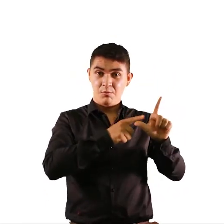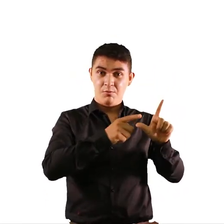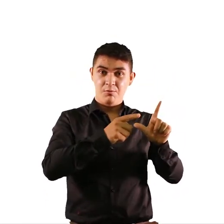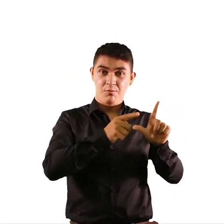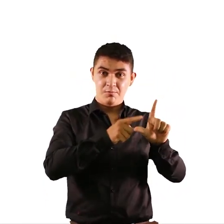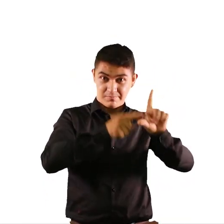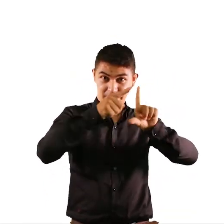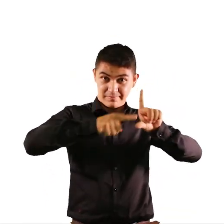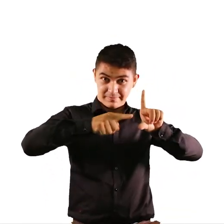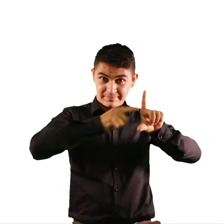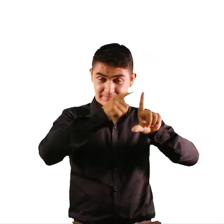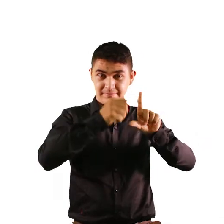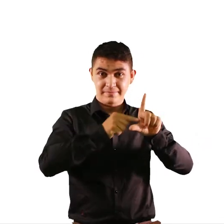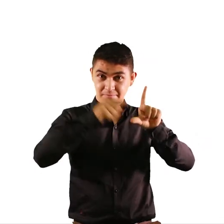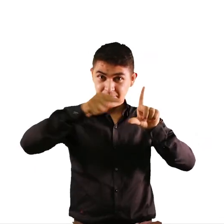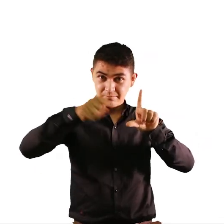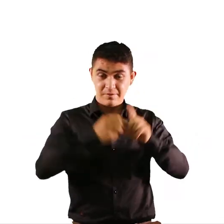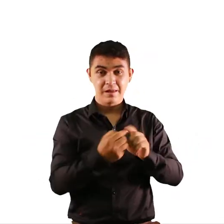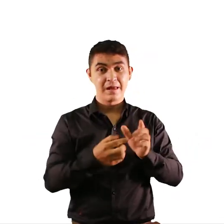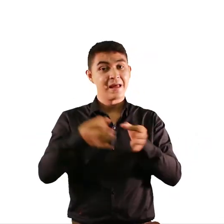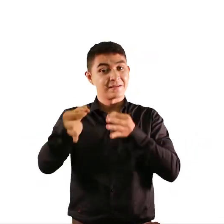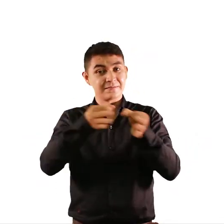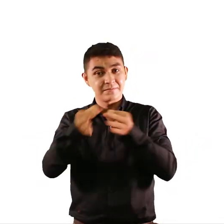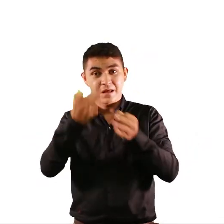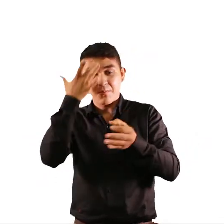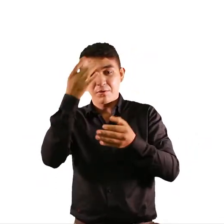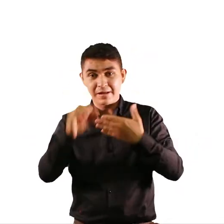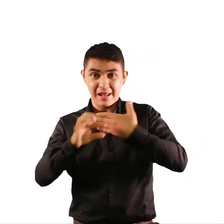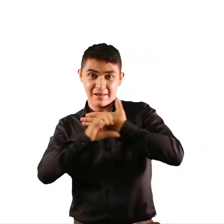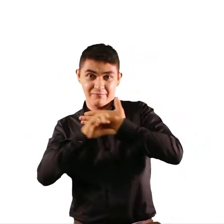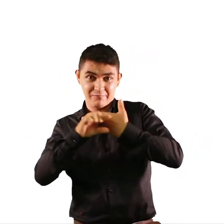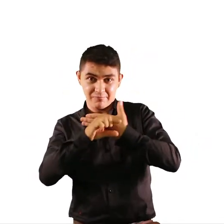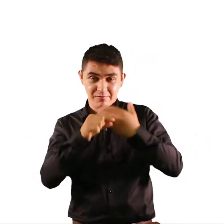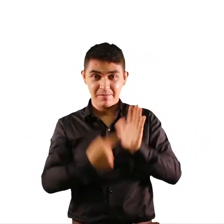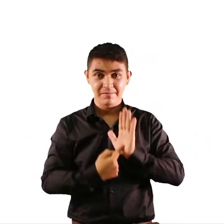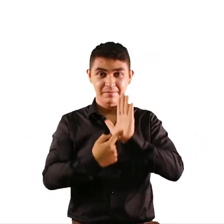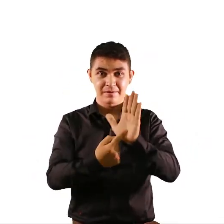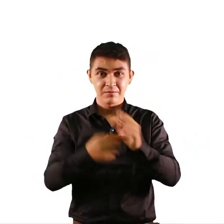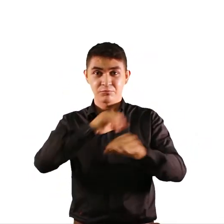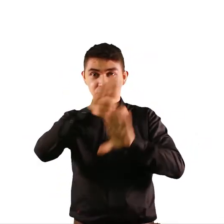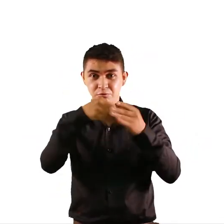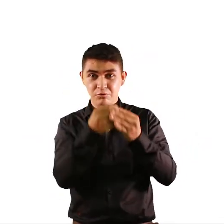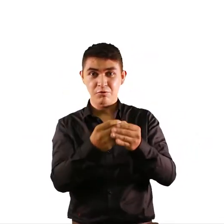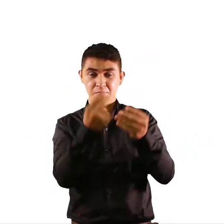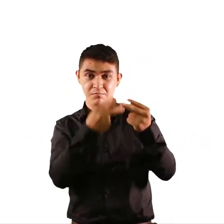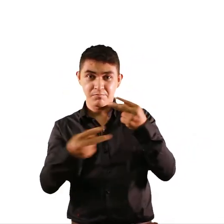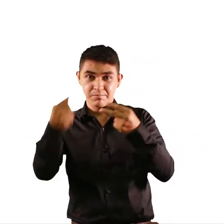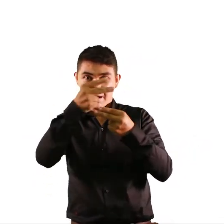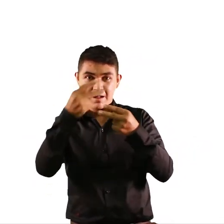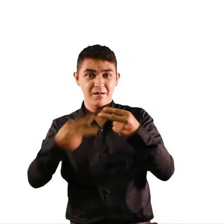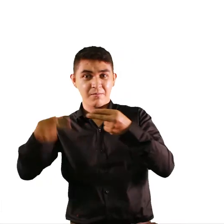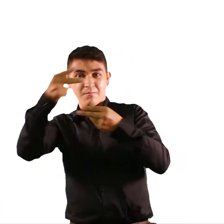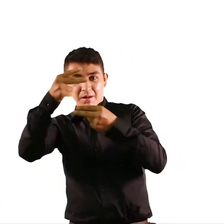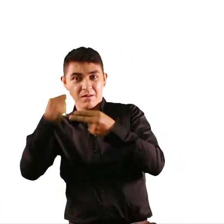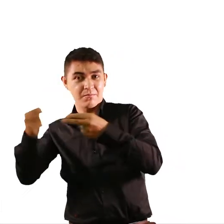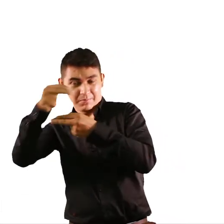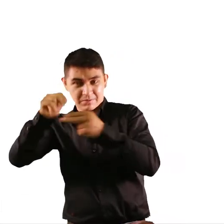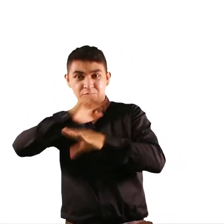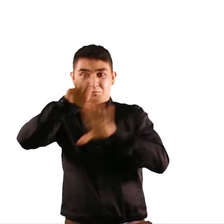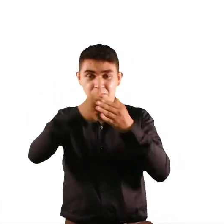por qué la fórmula se presenta con sus lados al cuadrado. Veamos que en el